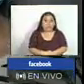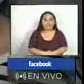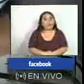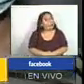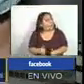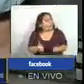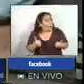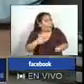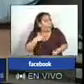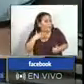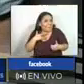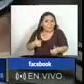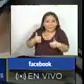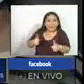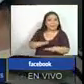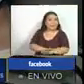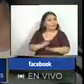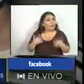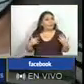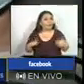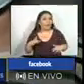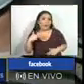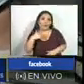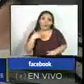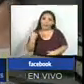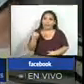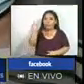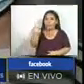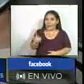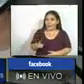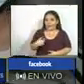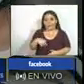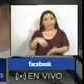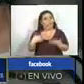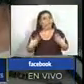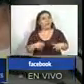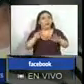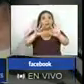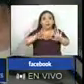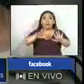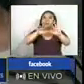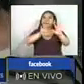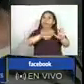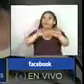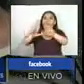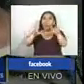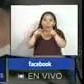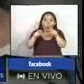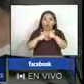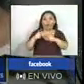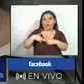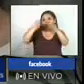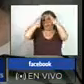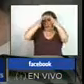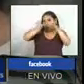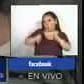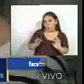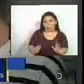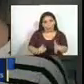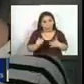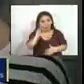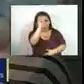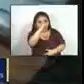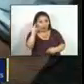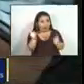no sé, increíble pensar que ya llegué a ser ya una ciudadana, ya voy a ser mayor de edad y que ya voy a poder tomar decisiones para un cambio, para